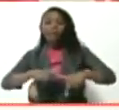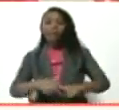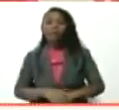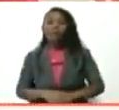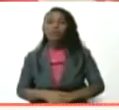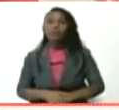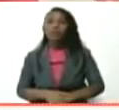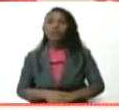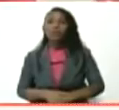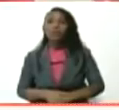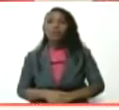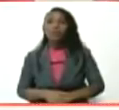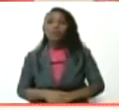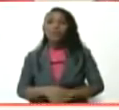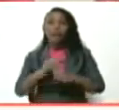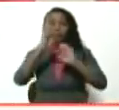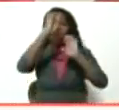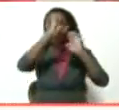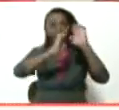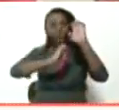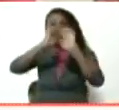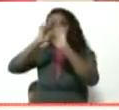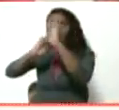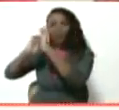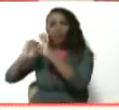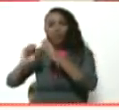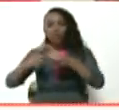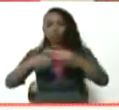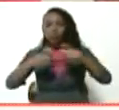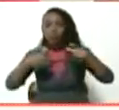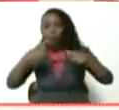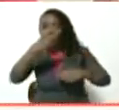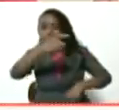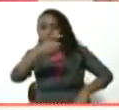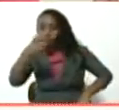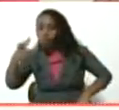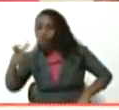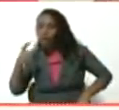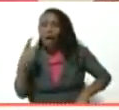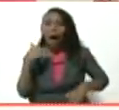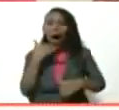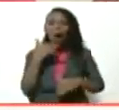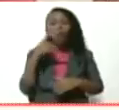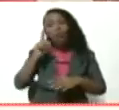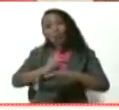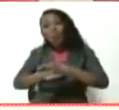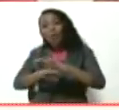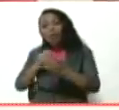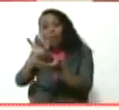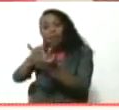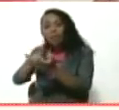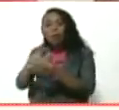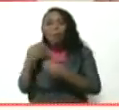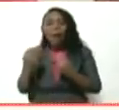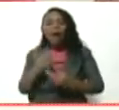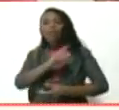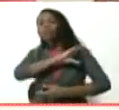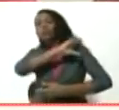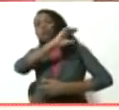que tiene que evaluar una cantidad de personas que en algún momento se irán a postular para ser rectores o